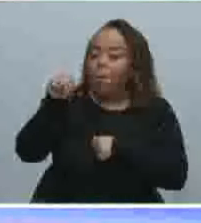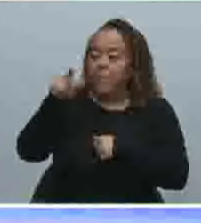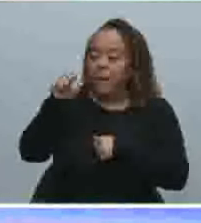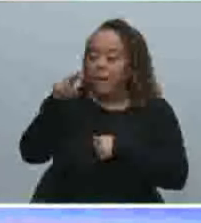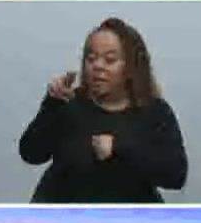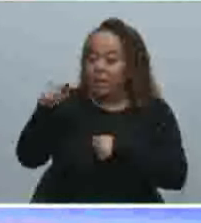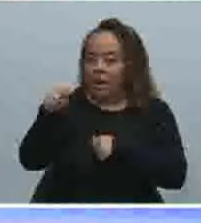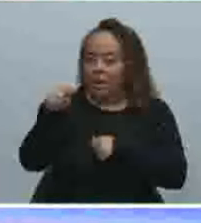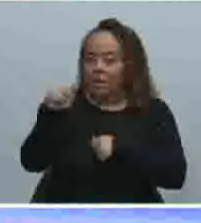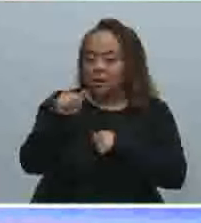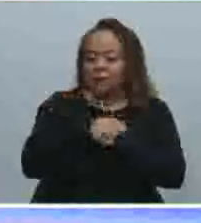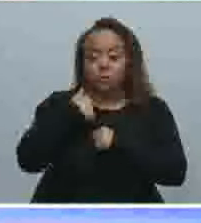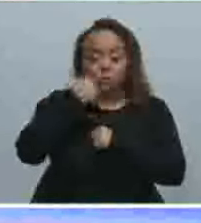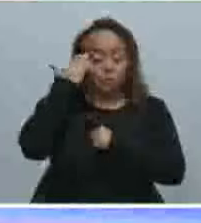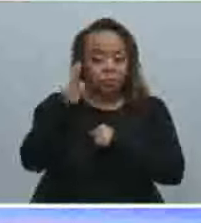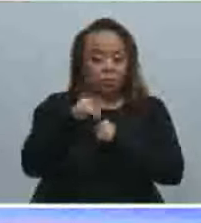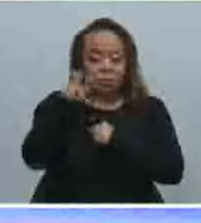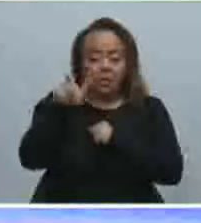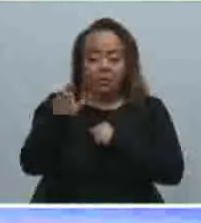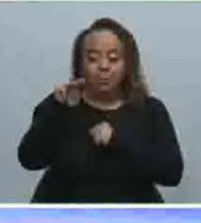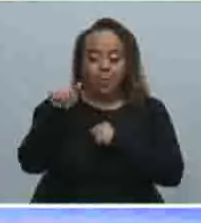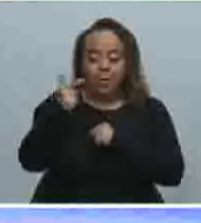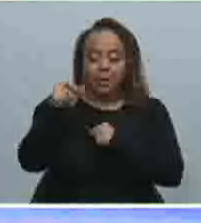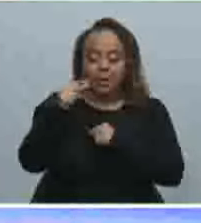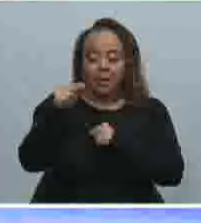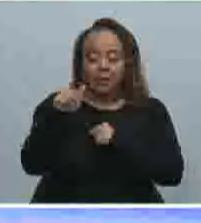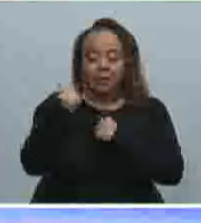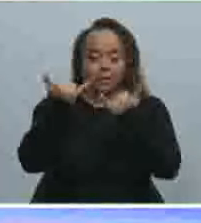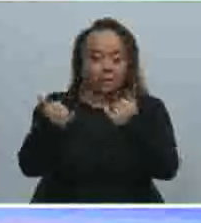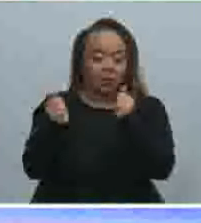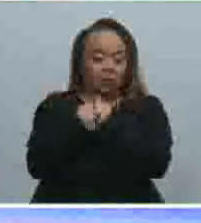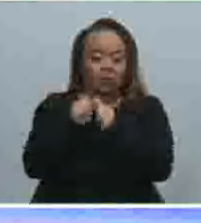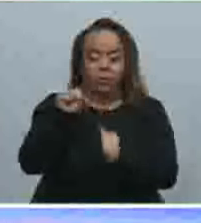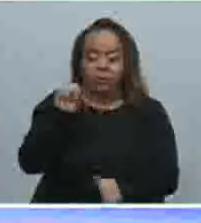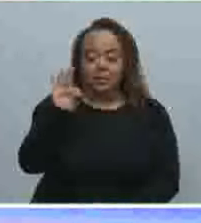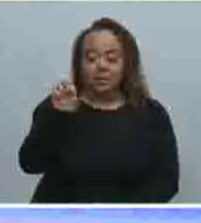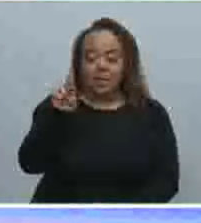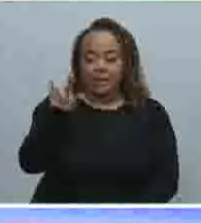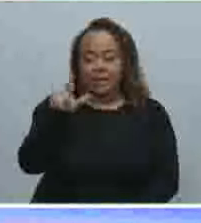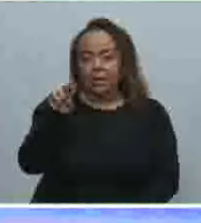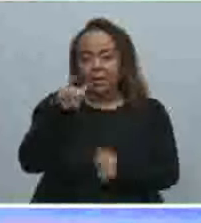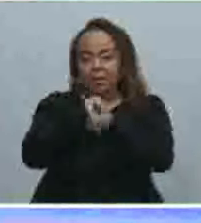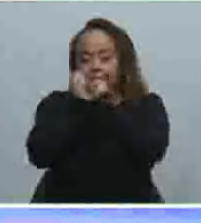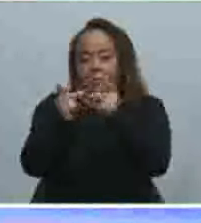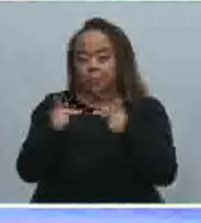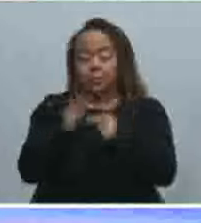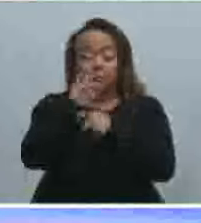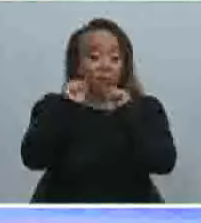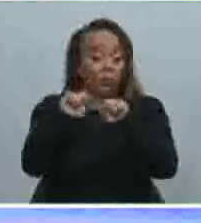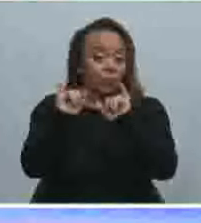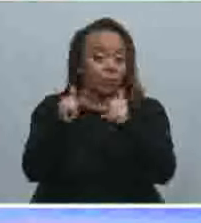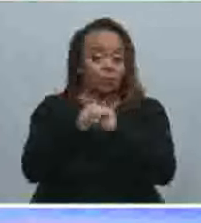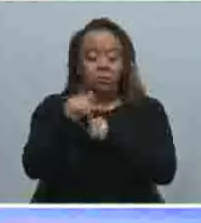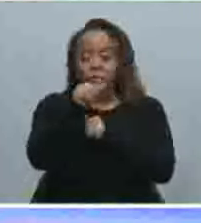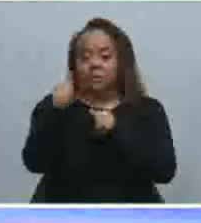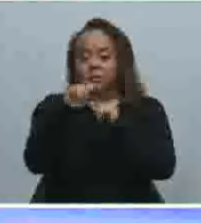verdad que no que yo no sé si estando ya Magaña eh Bueno pues ya con starlen Incluso le varían la posición y y pueda jugar de otra